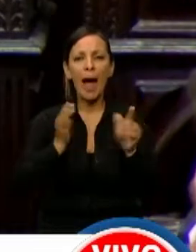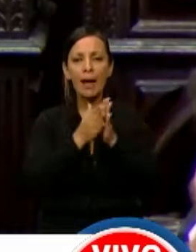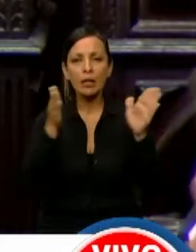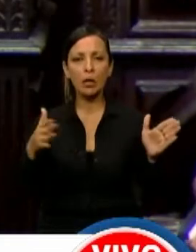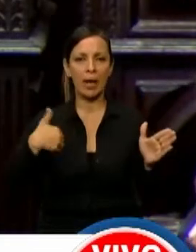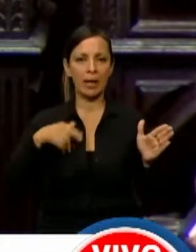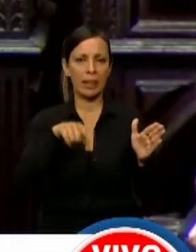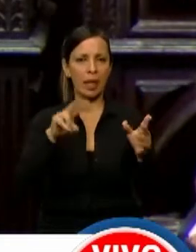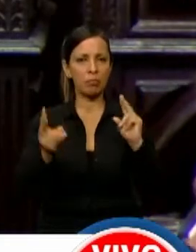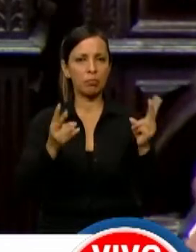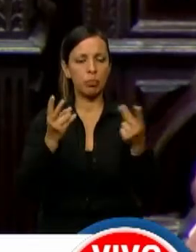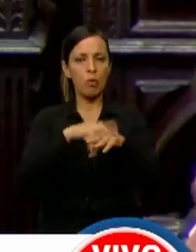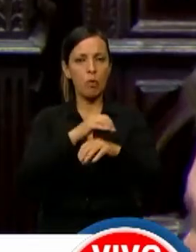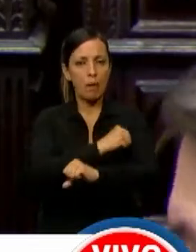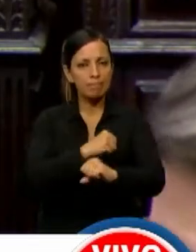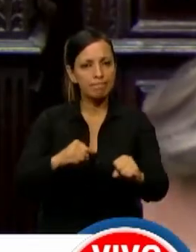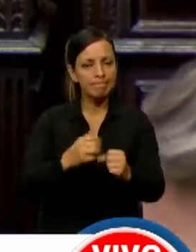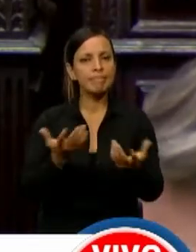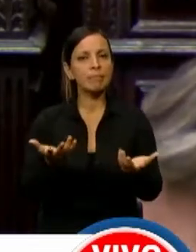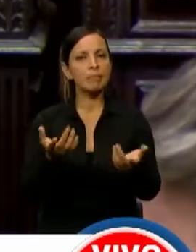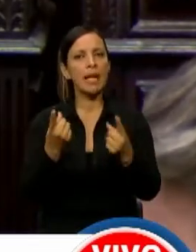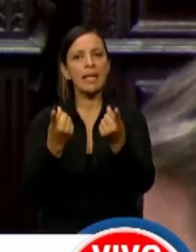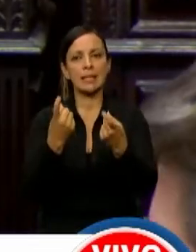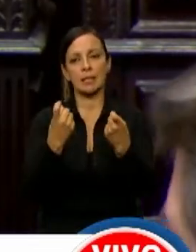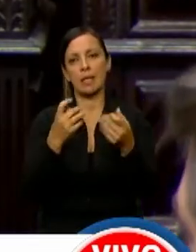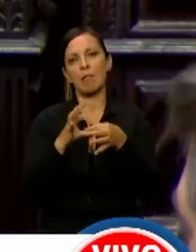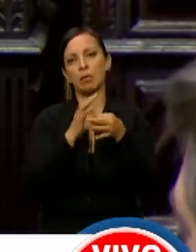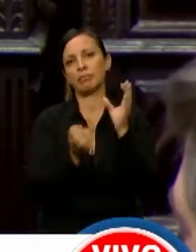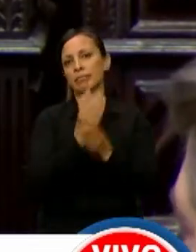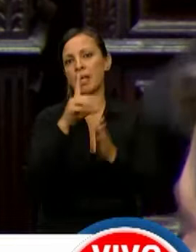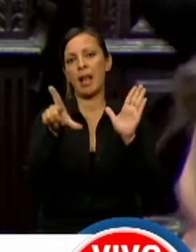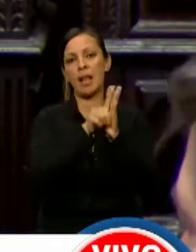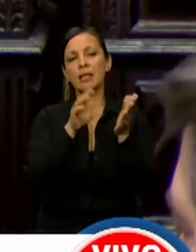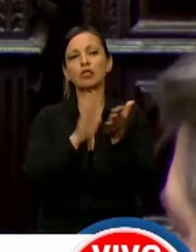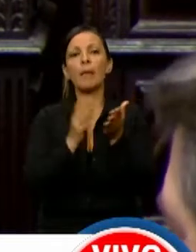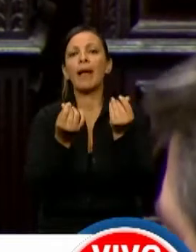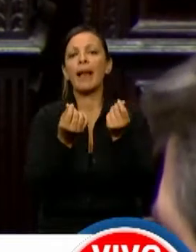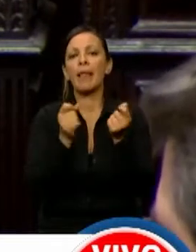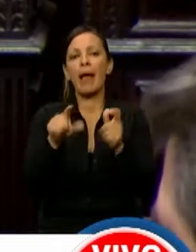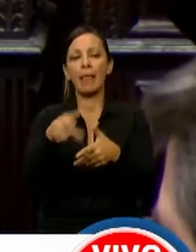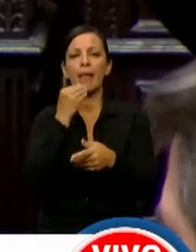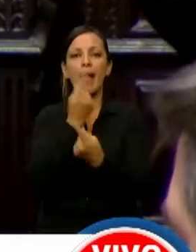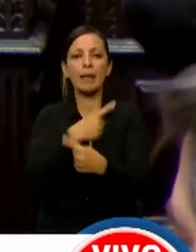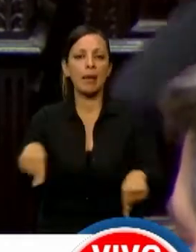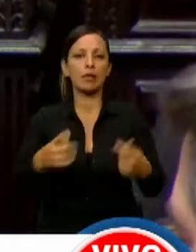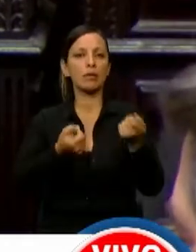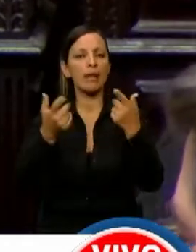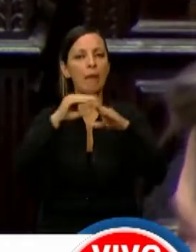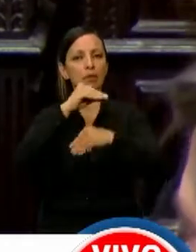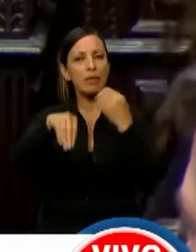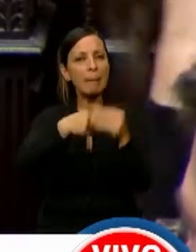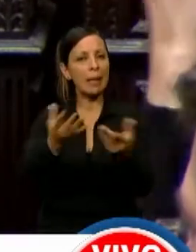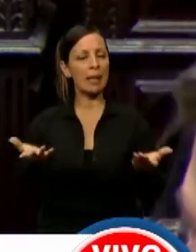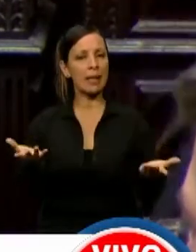la Argentina. Por eso, la necesidad de legislar sobre la calidad de los alimentos que llevamos a nuestras mesas es